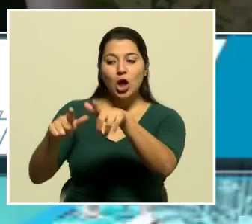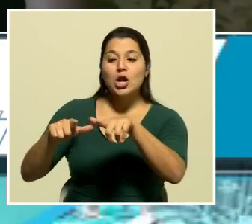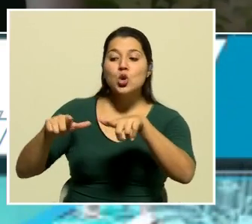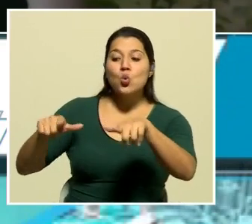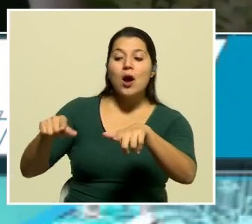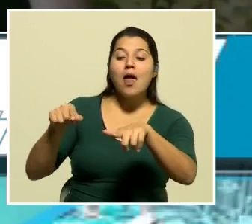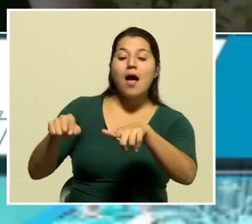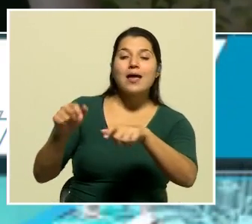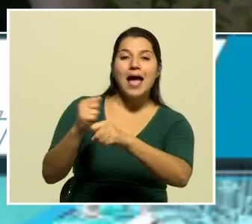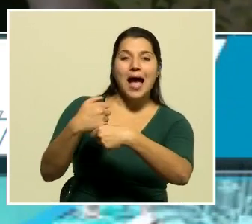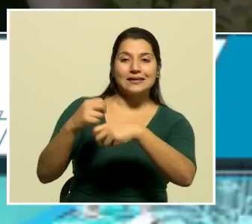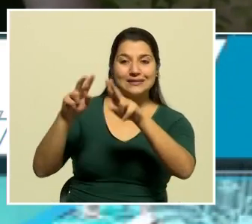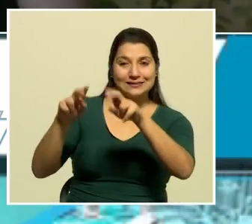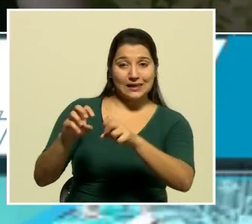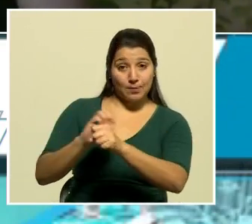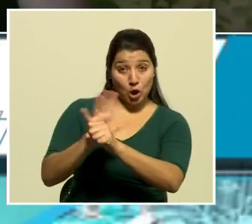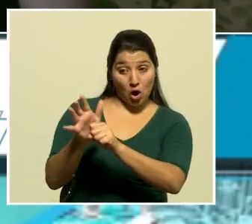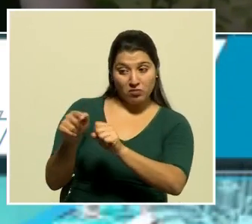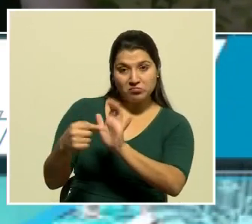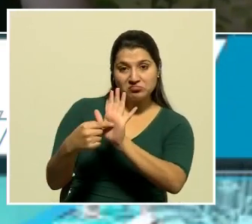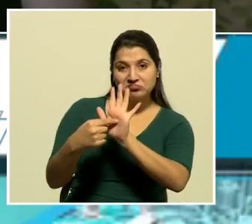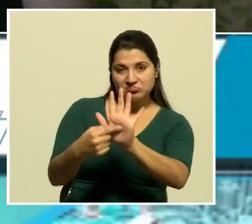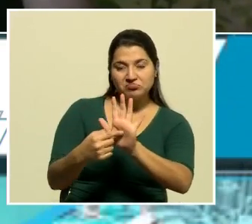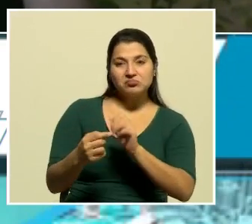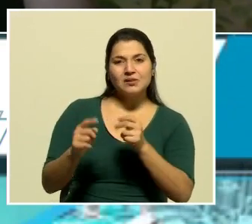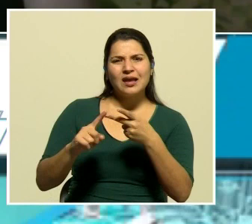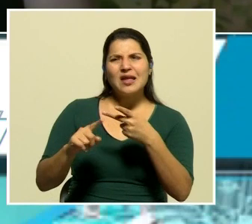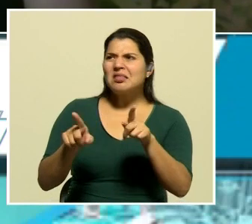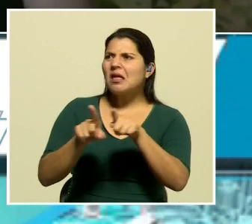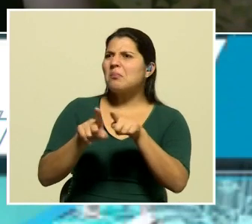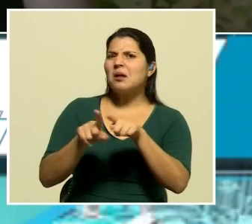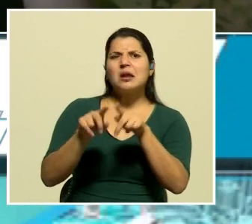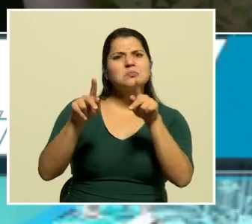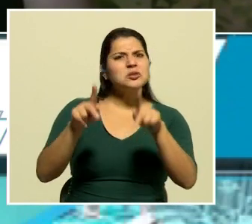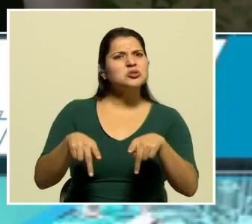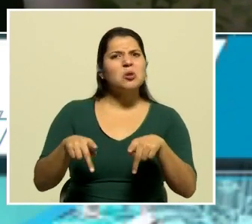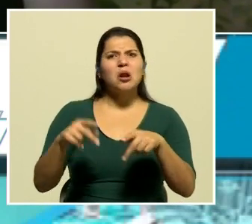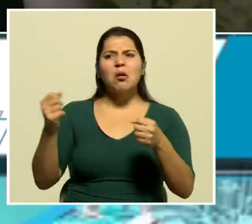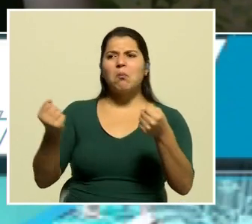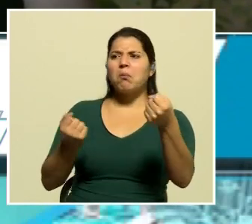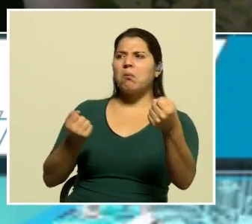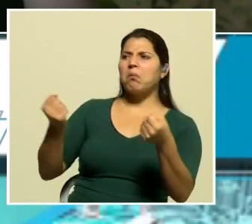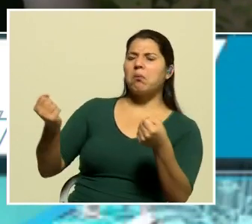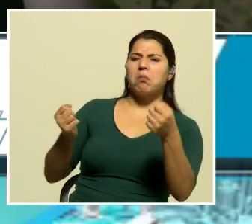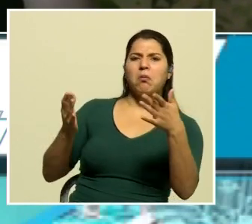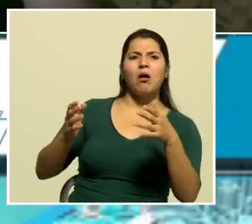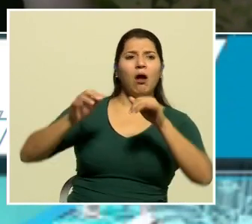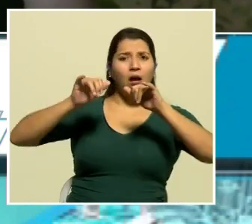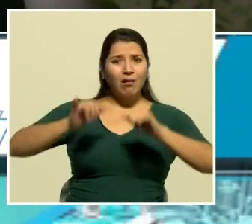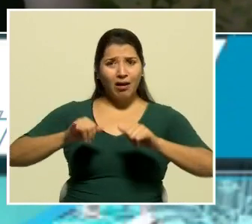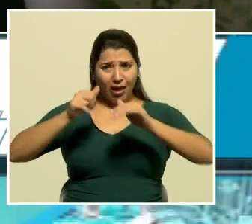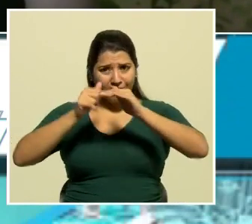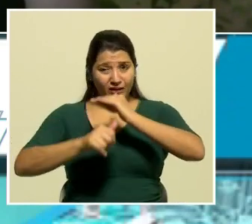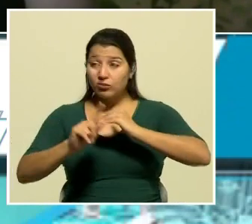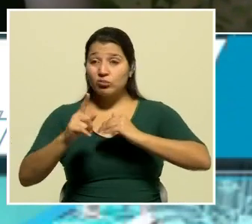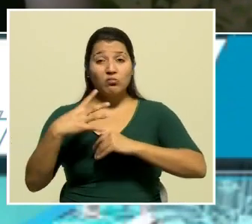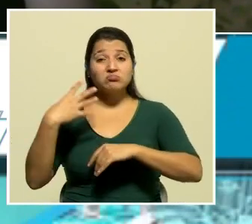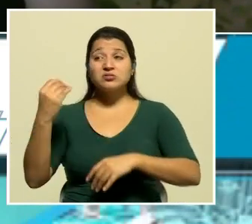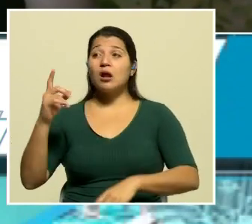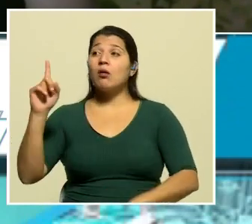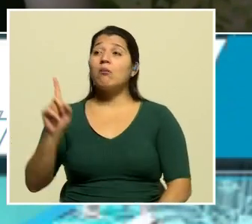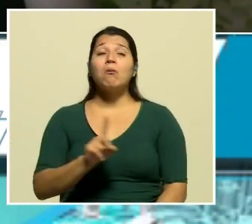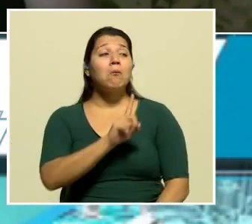y también que la gente anda libremente fuera de sus camiones, etcétera. ¿Cuán organizada vio usted